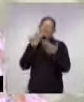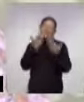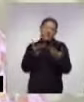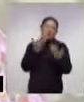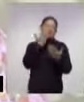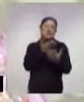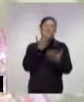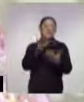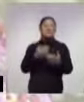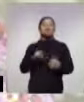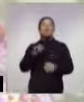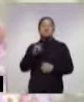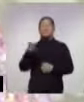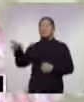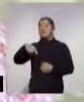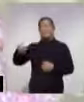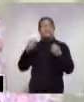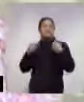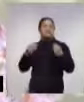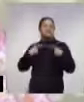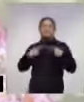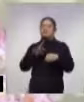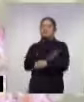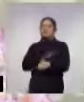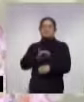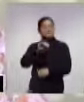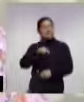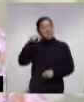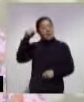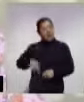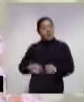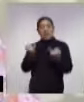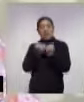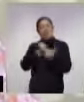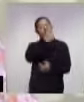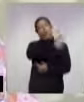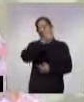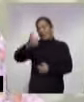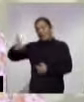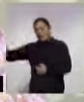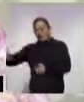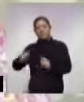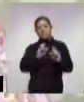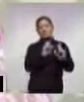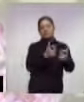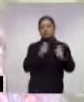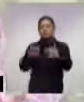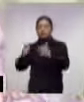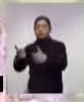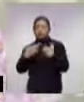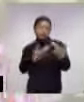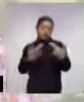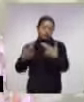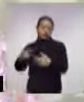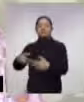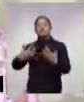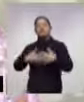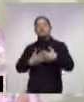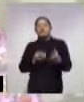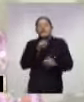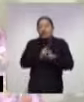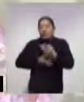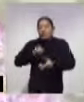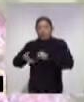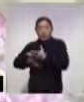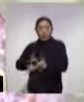sí son muchas personas las que se ven beneficiadas, no solo en esta unidad, sino en todas las unidades que fueron reequipadas. Mariana